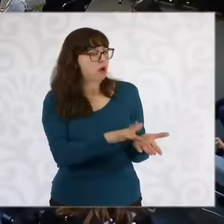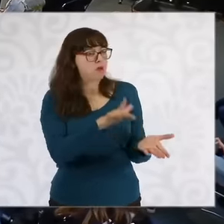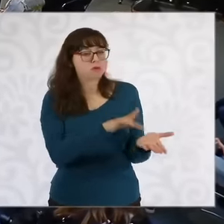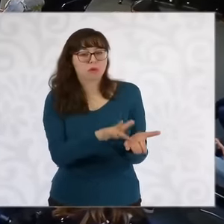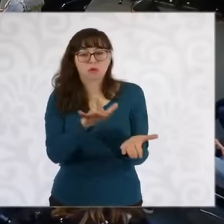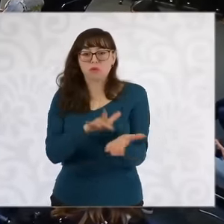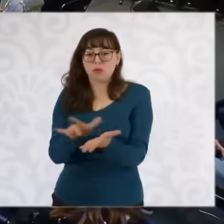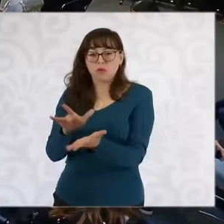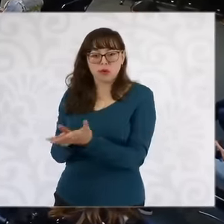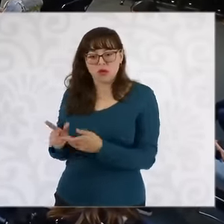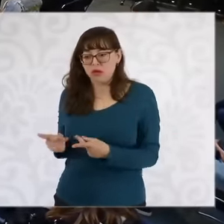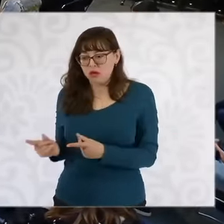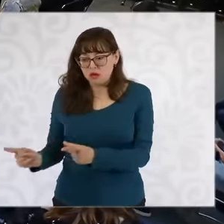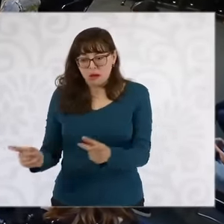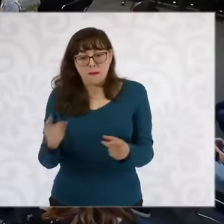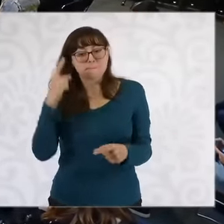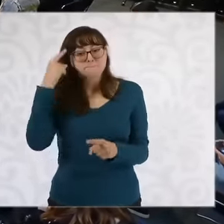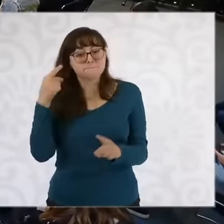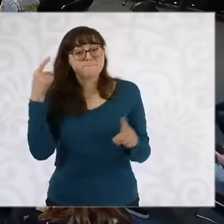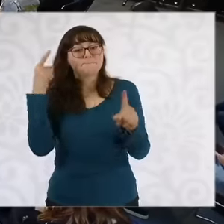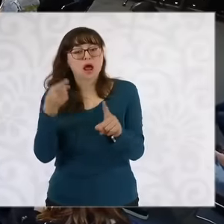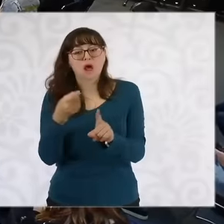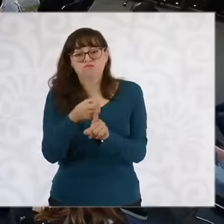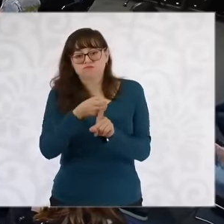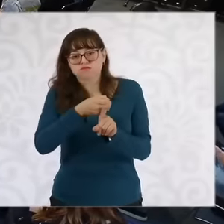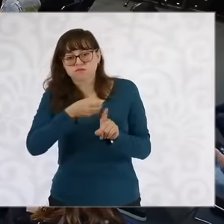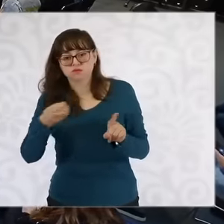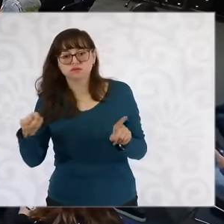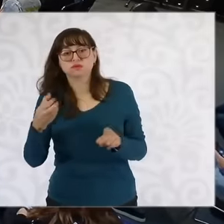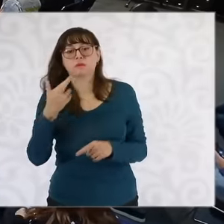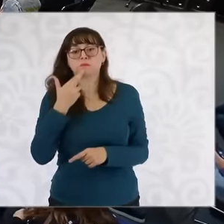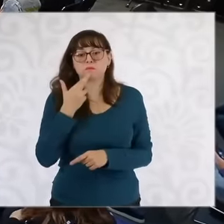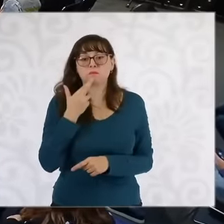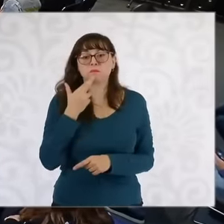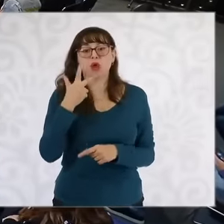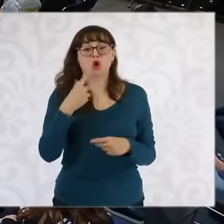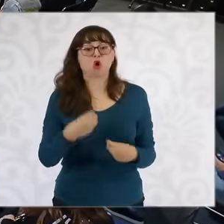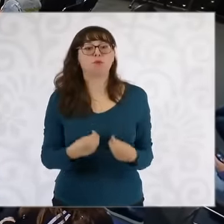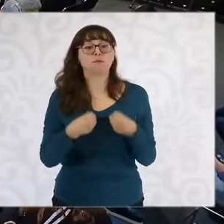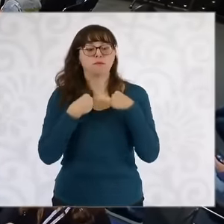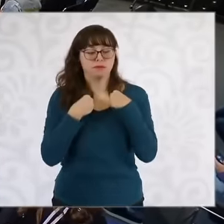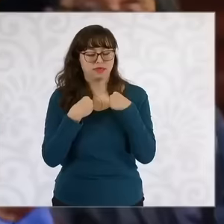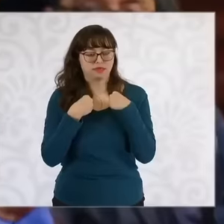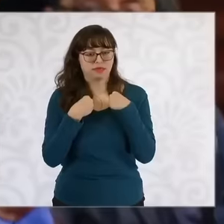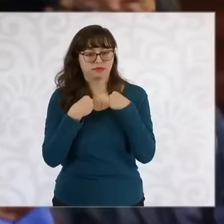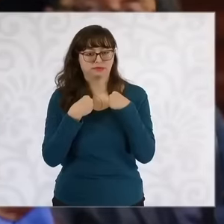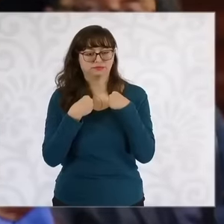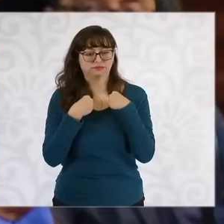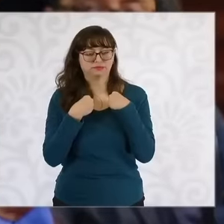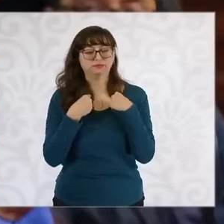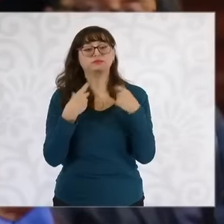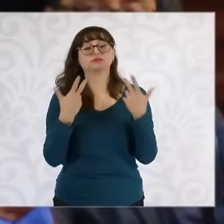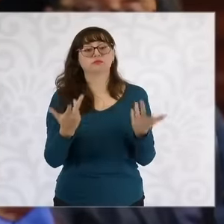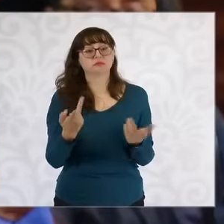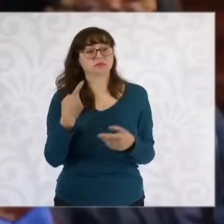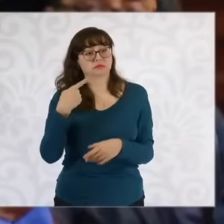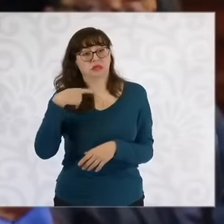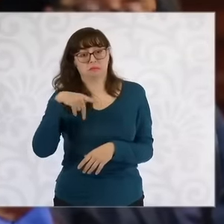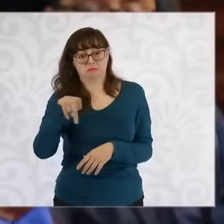necesario para que de forma organizada mejoremos nuestras vidas de forma arbitraria